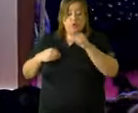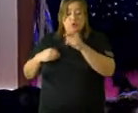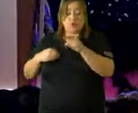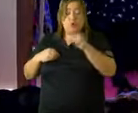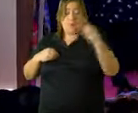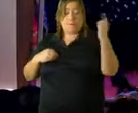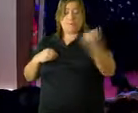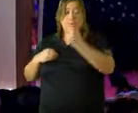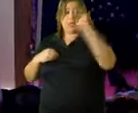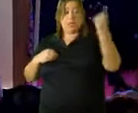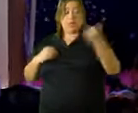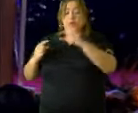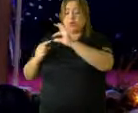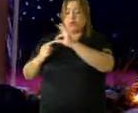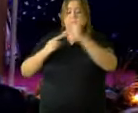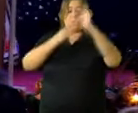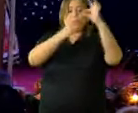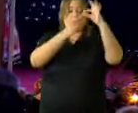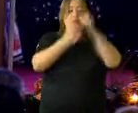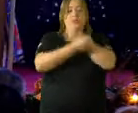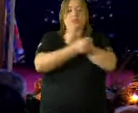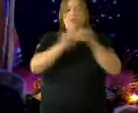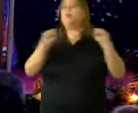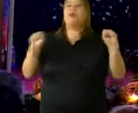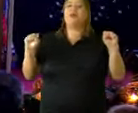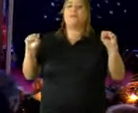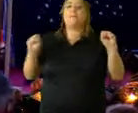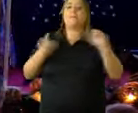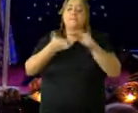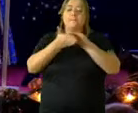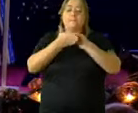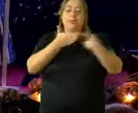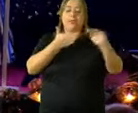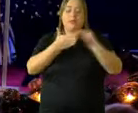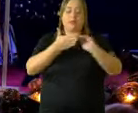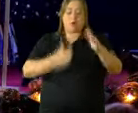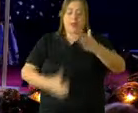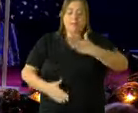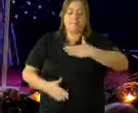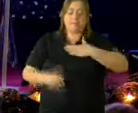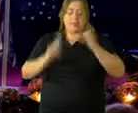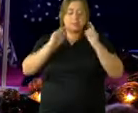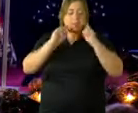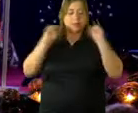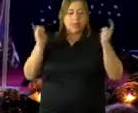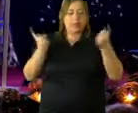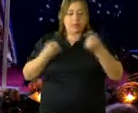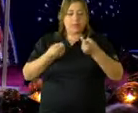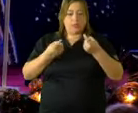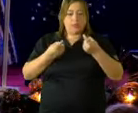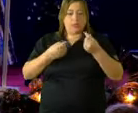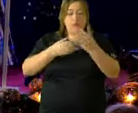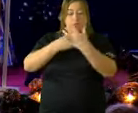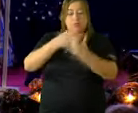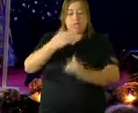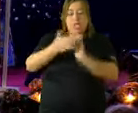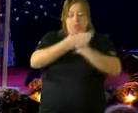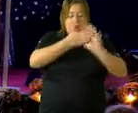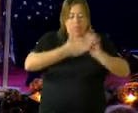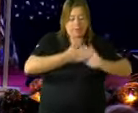y exclusivo Salvador. Perdona mis pecados. Límpiame con tu